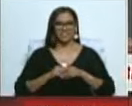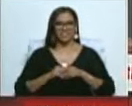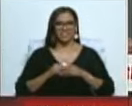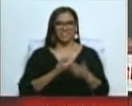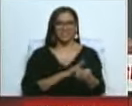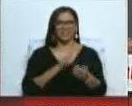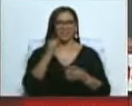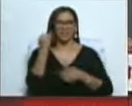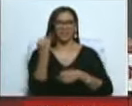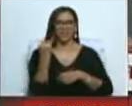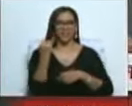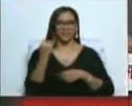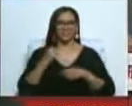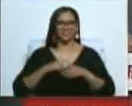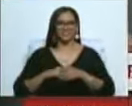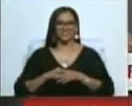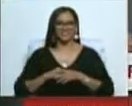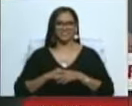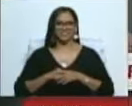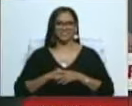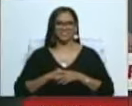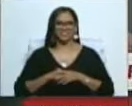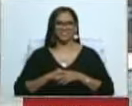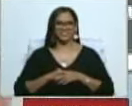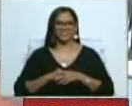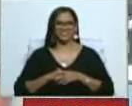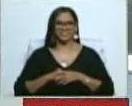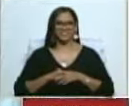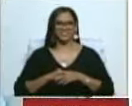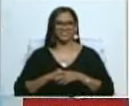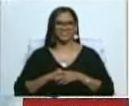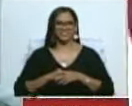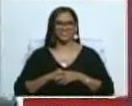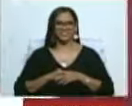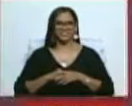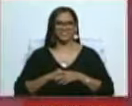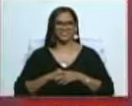estaba flaco. Mira. Ah.